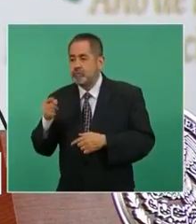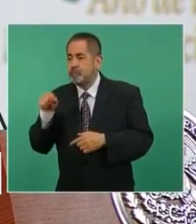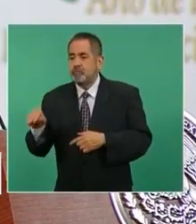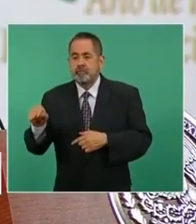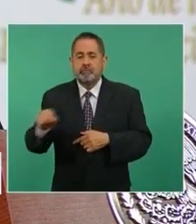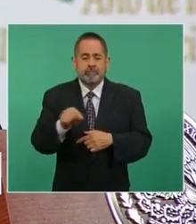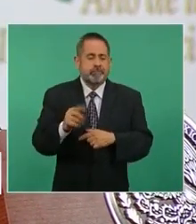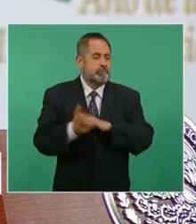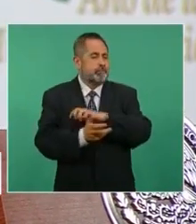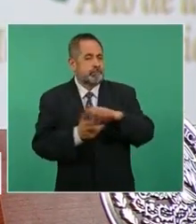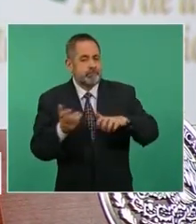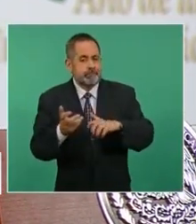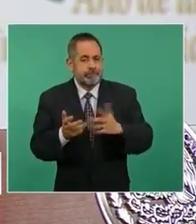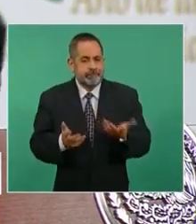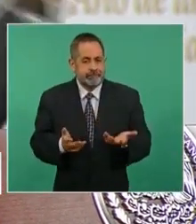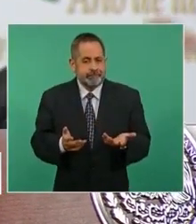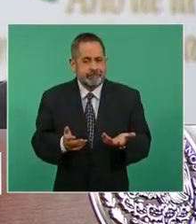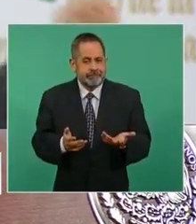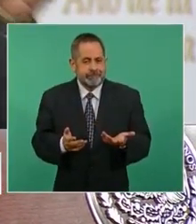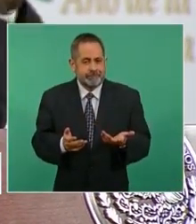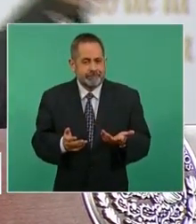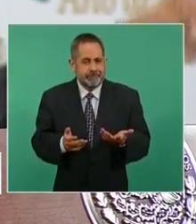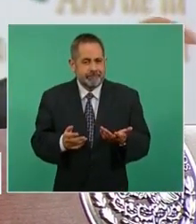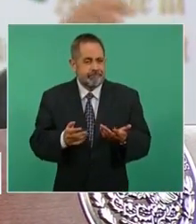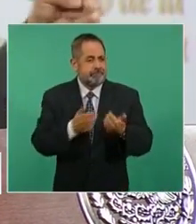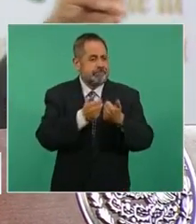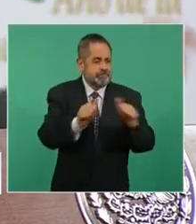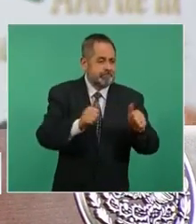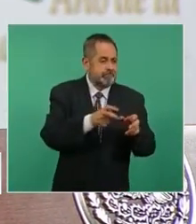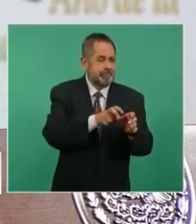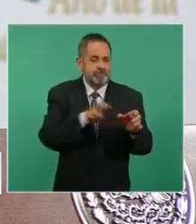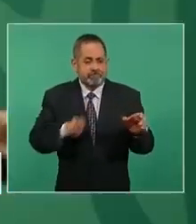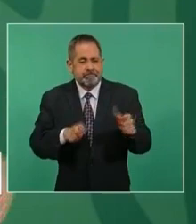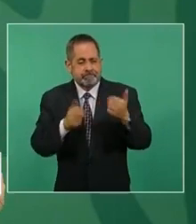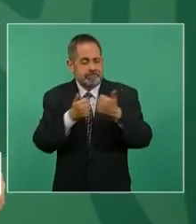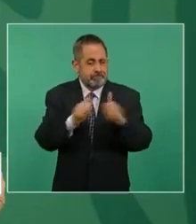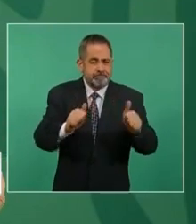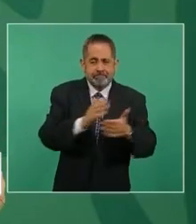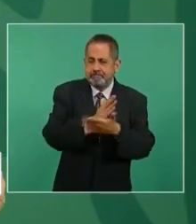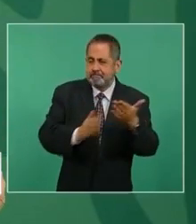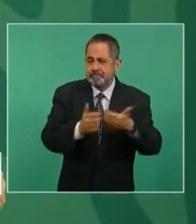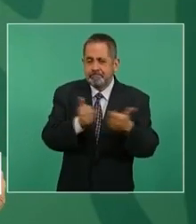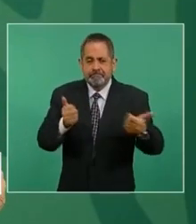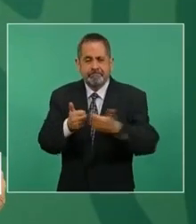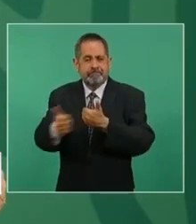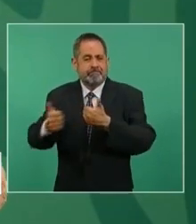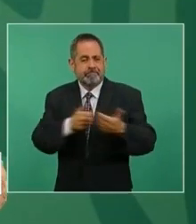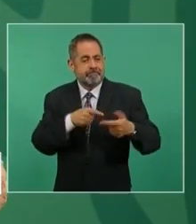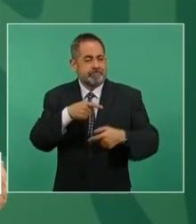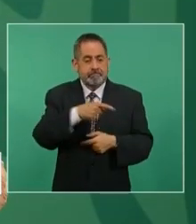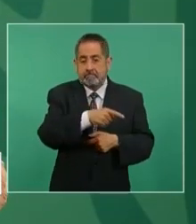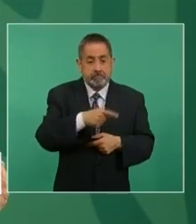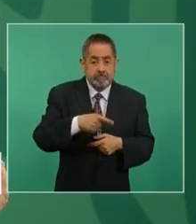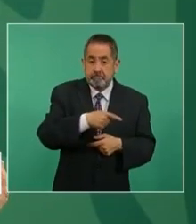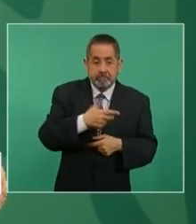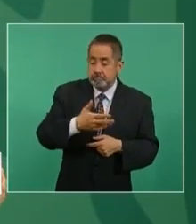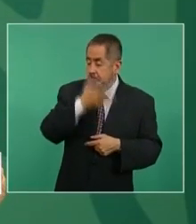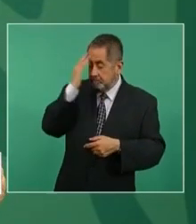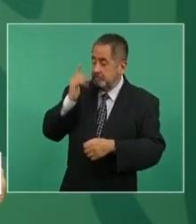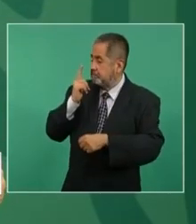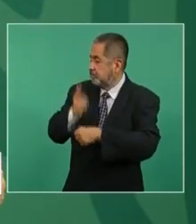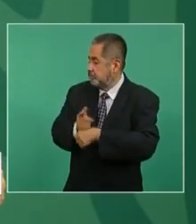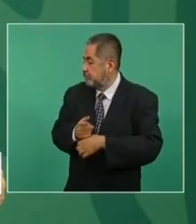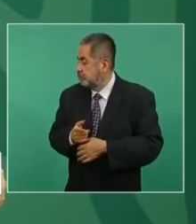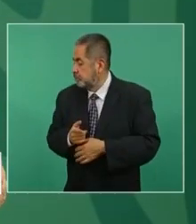se ha estudiado mucho, al presidencialismo de los decretos de Argentina, los decretos estos de necesidad